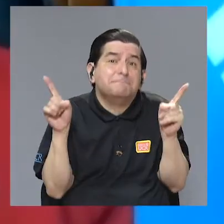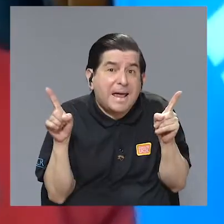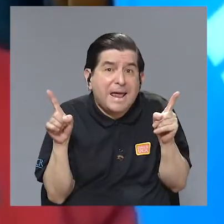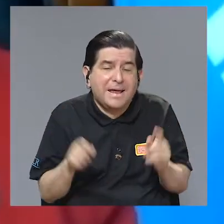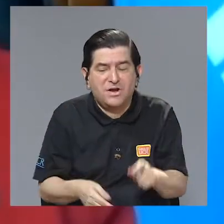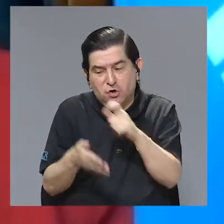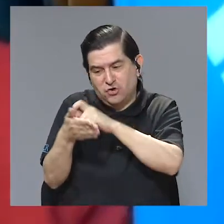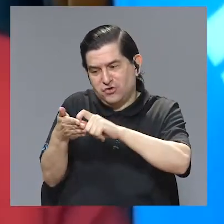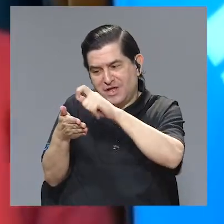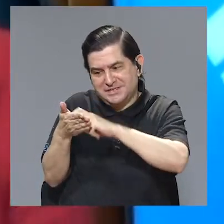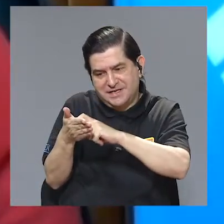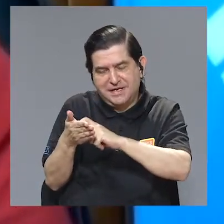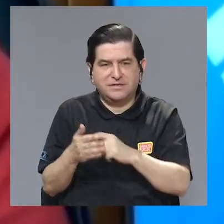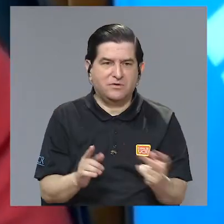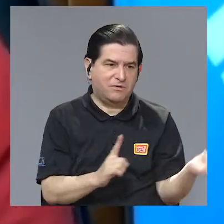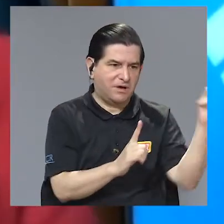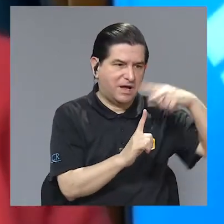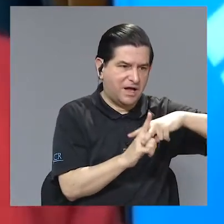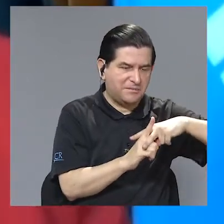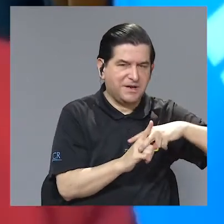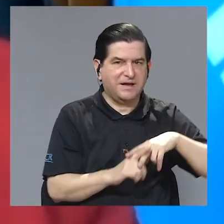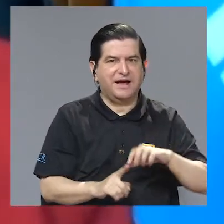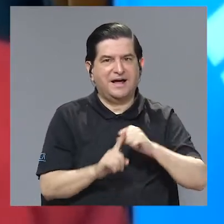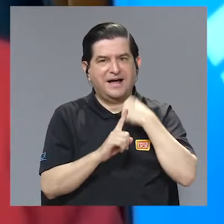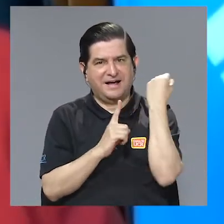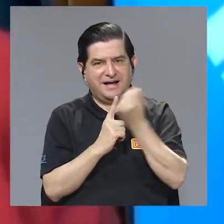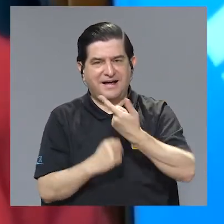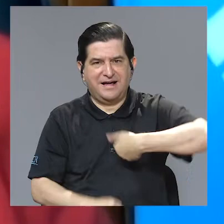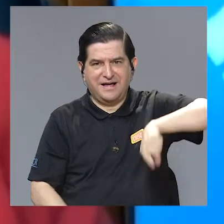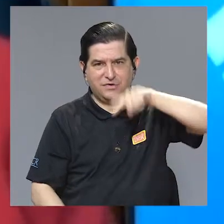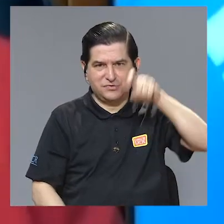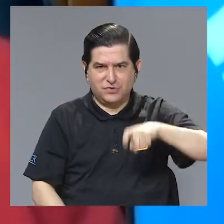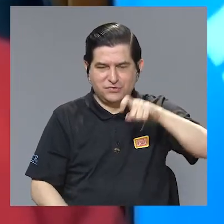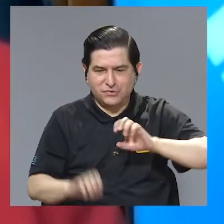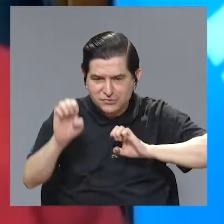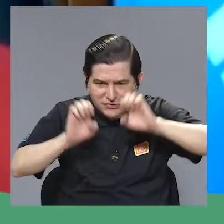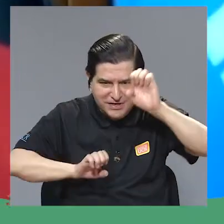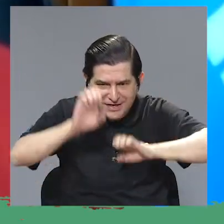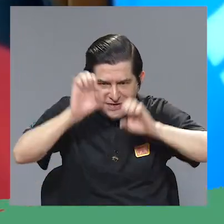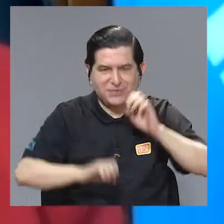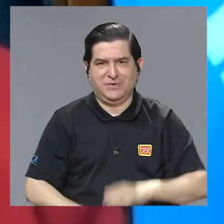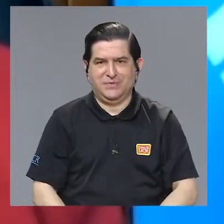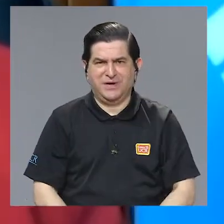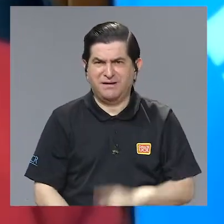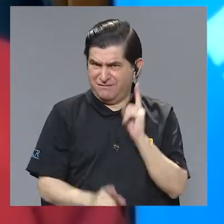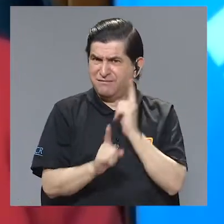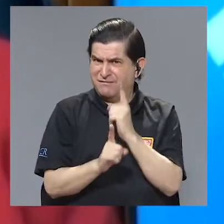pero de lo que está escrito a la práctica es donde debemos nosotros hacer la evaluación si